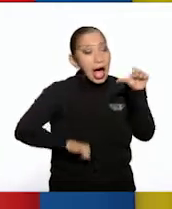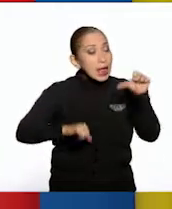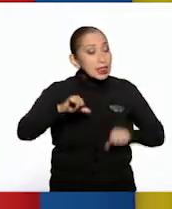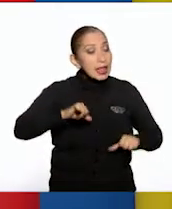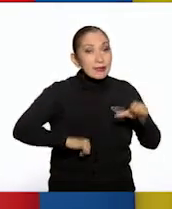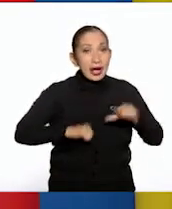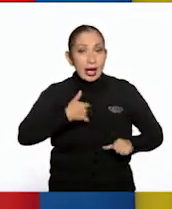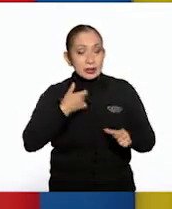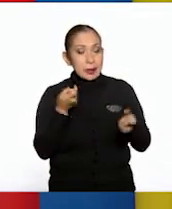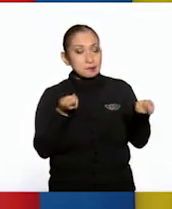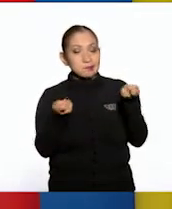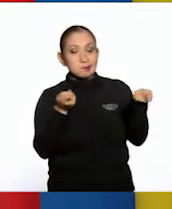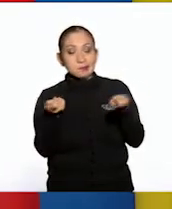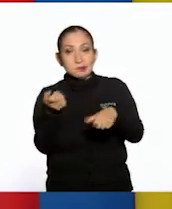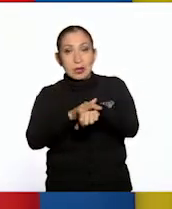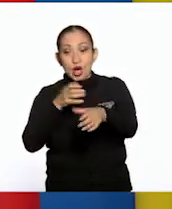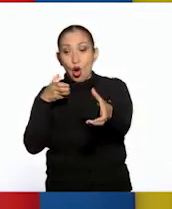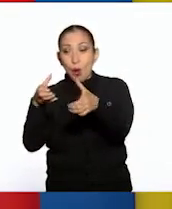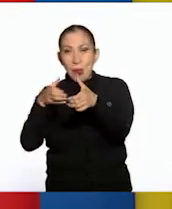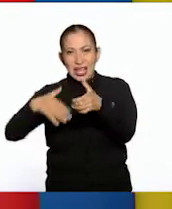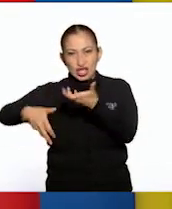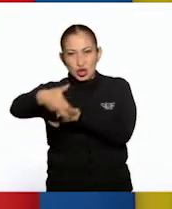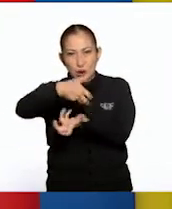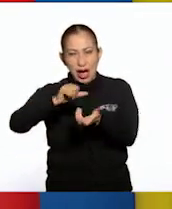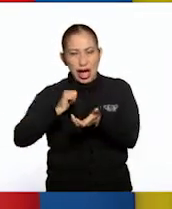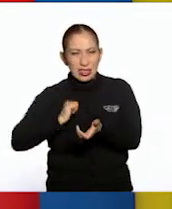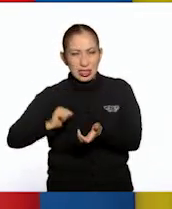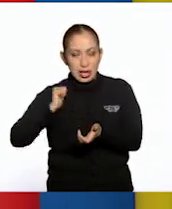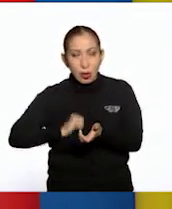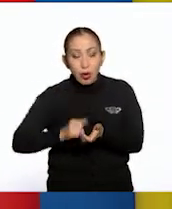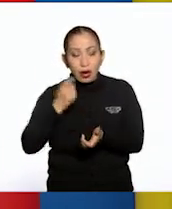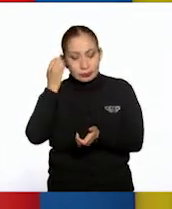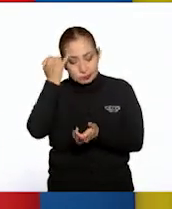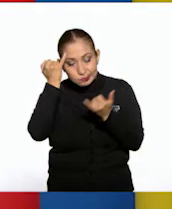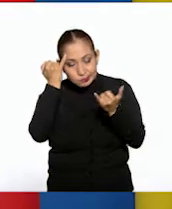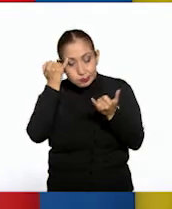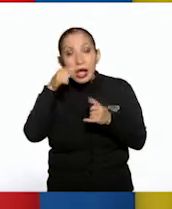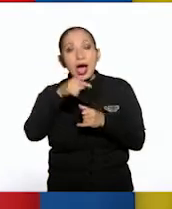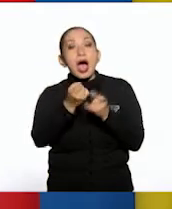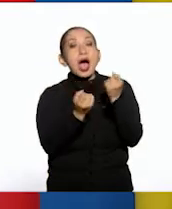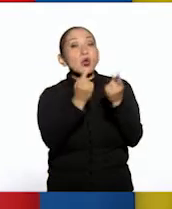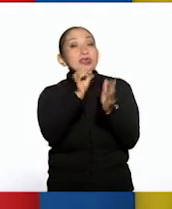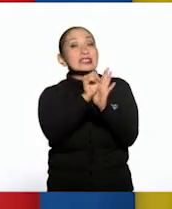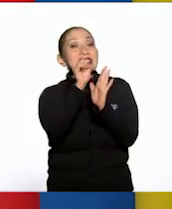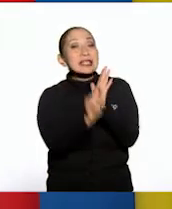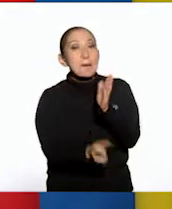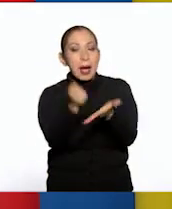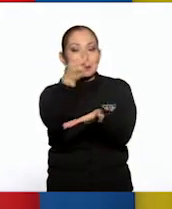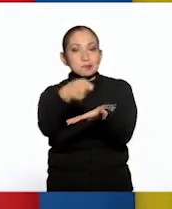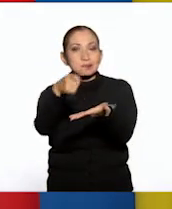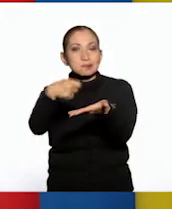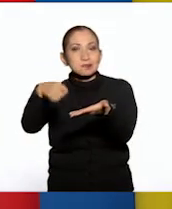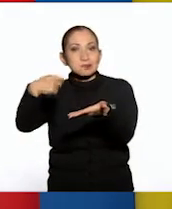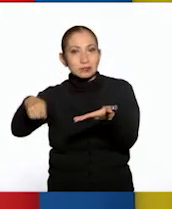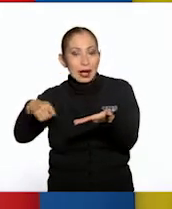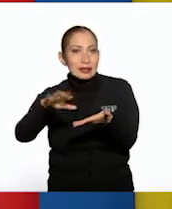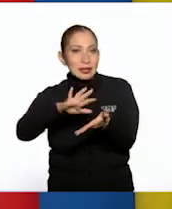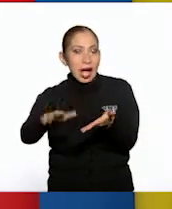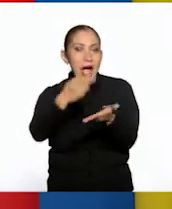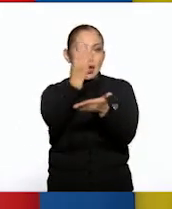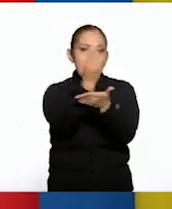actividades administrativas y comerciales de las sociedades antiguas, tuvieron que emplear algún sistema de escritura, ya